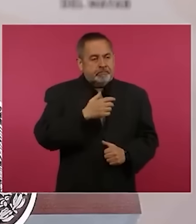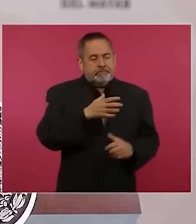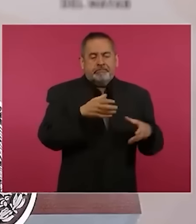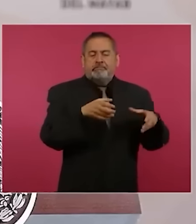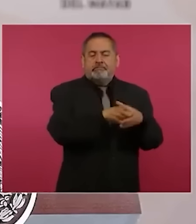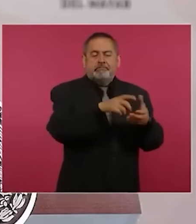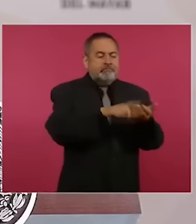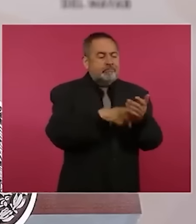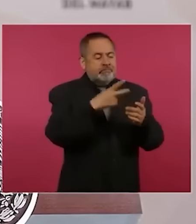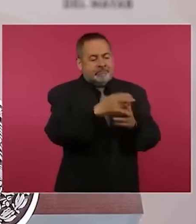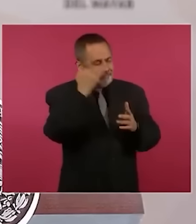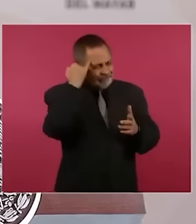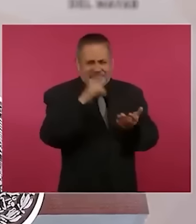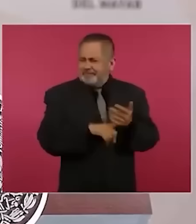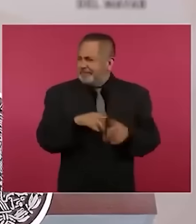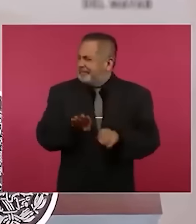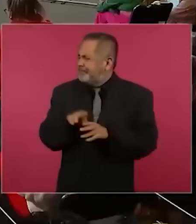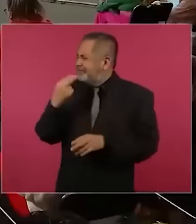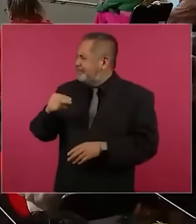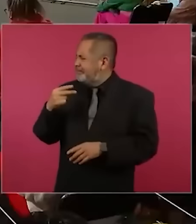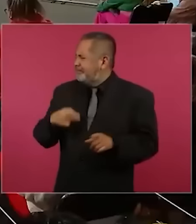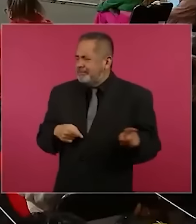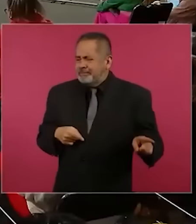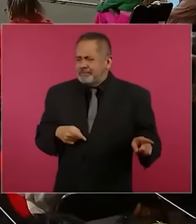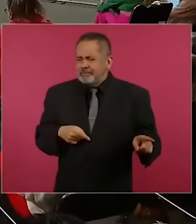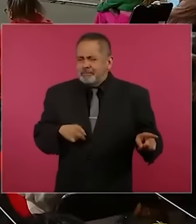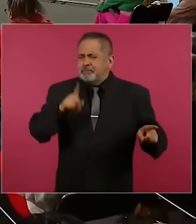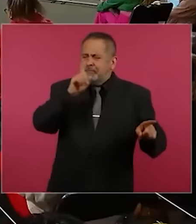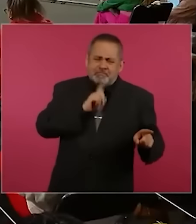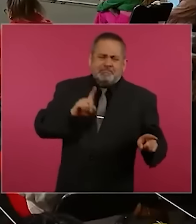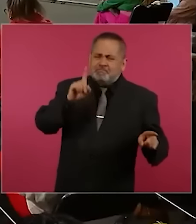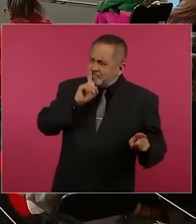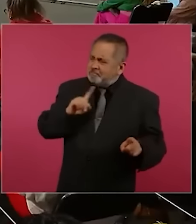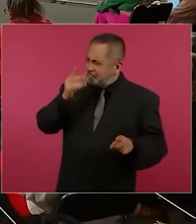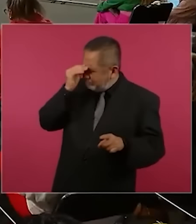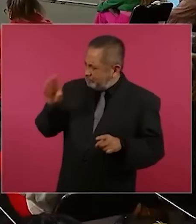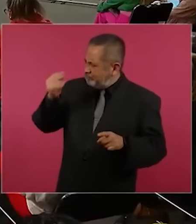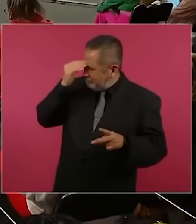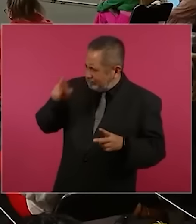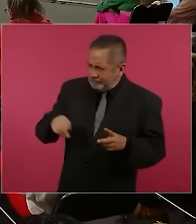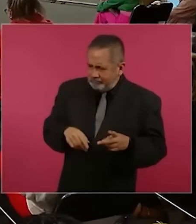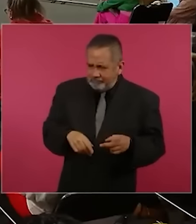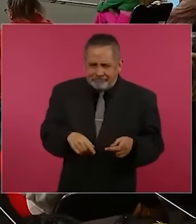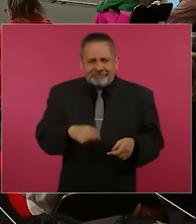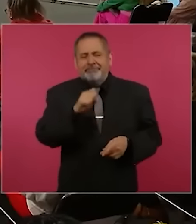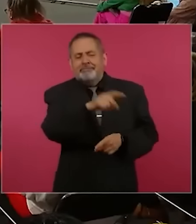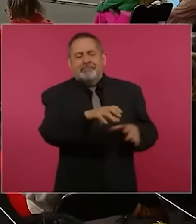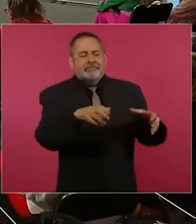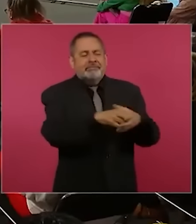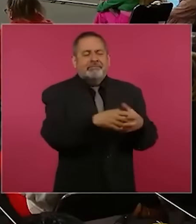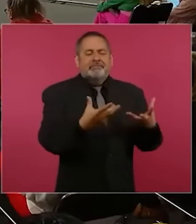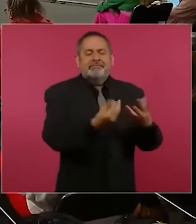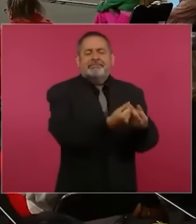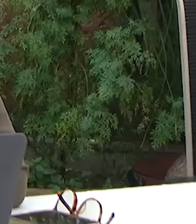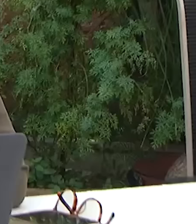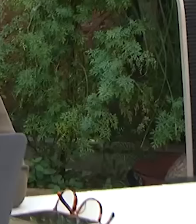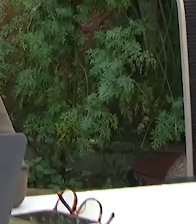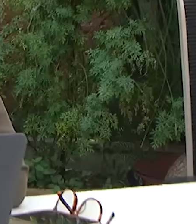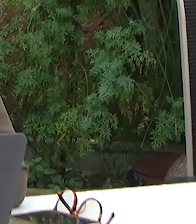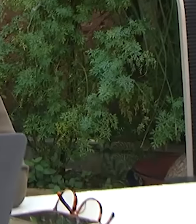doctrina Cómo se llama el señor es que dice que hay y mentir y mentir la doctrina de la